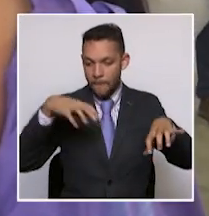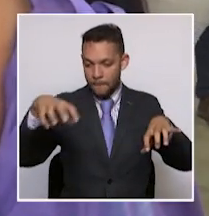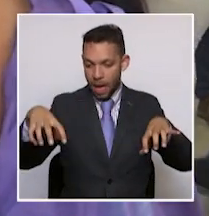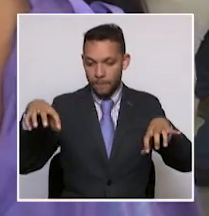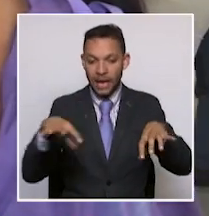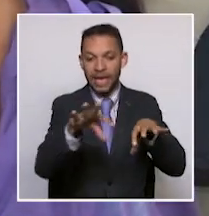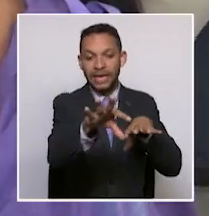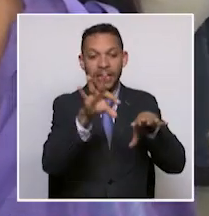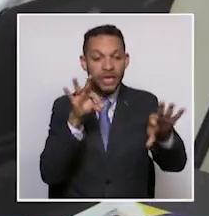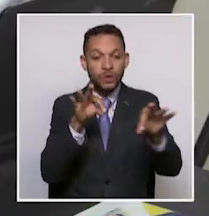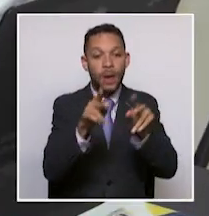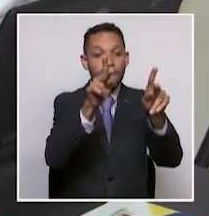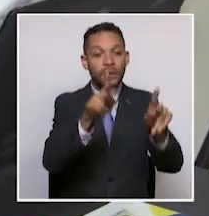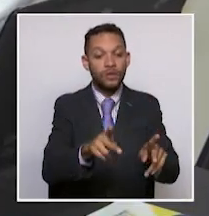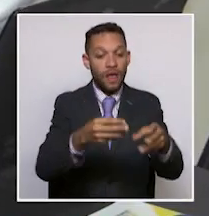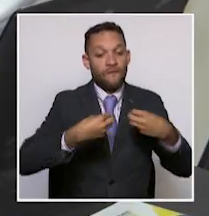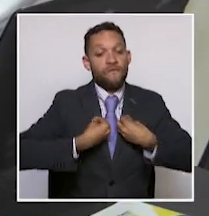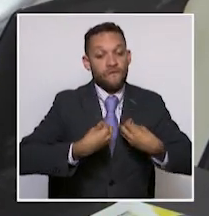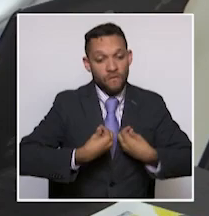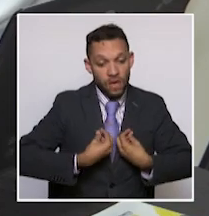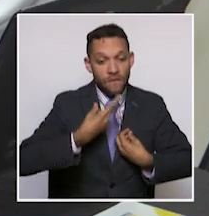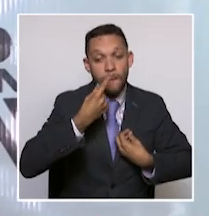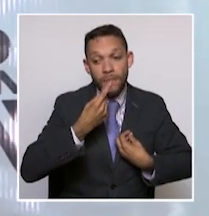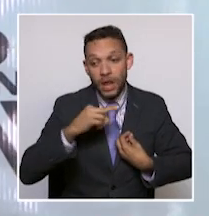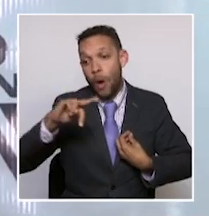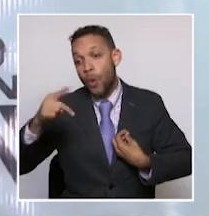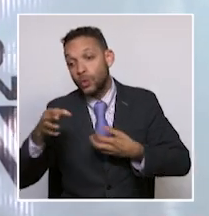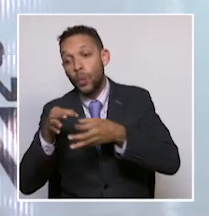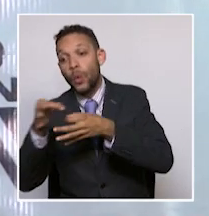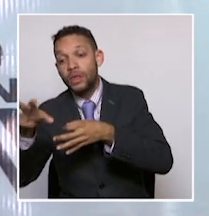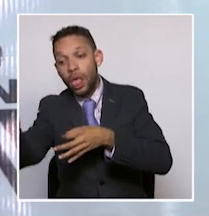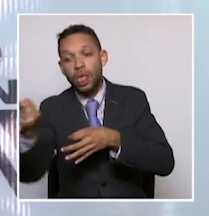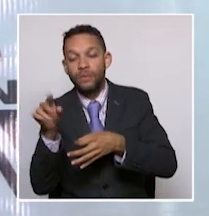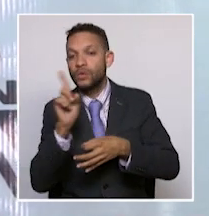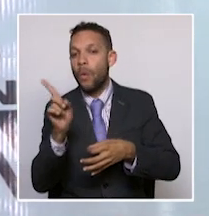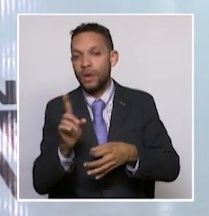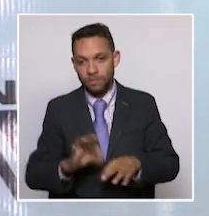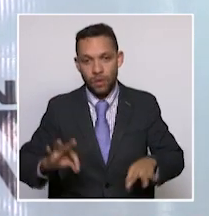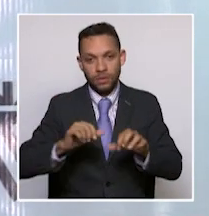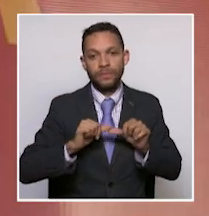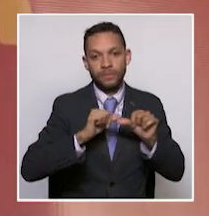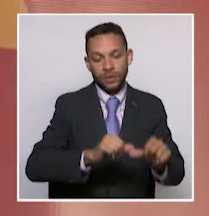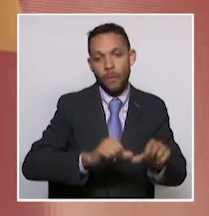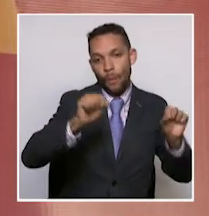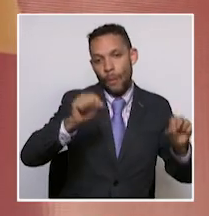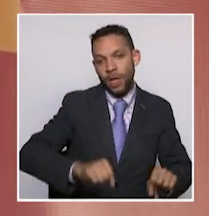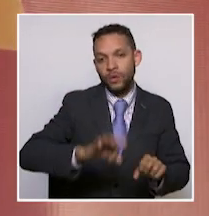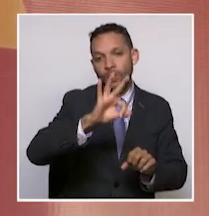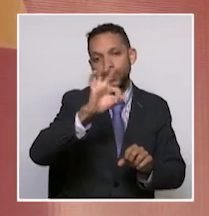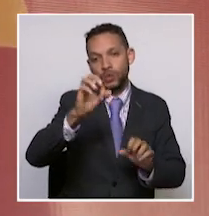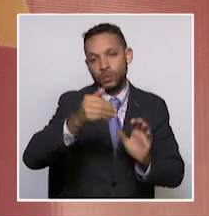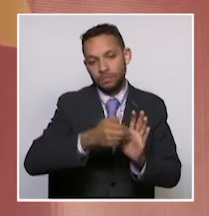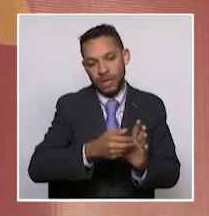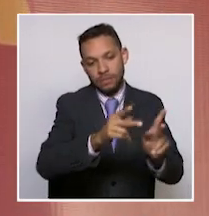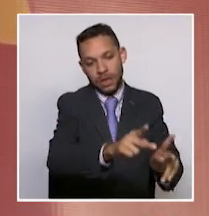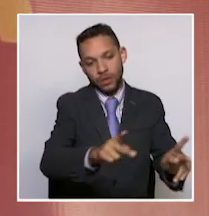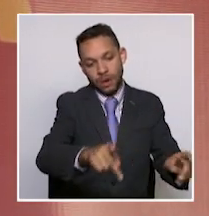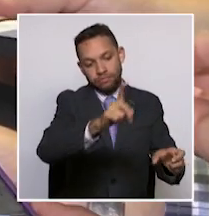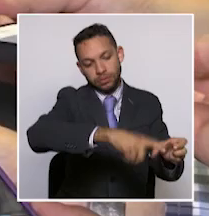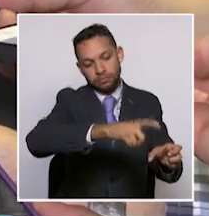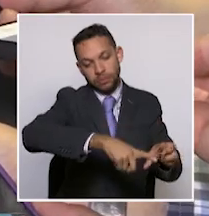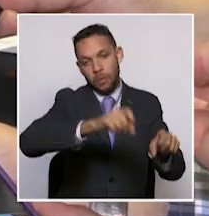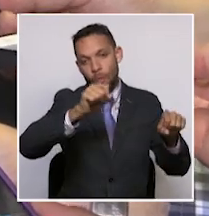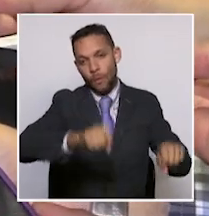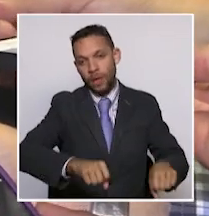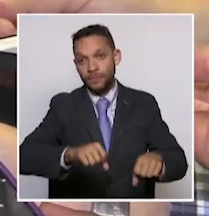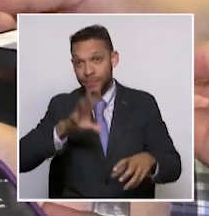local en cada uno de los proyectos que se vayan a ejecutar en los municipios, permitiendo así la generación de 8.000 nuevos empleos sumados a los 12.000 ya creados. Este